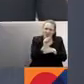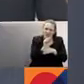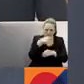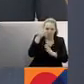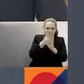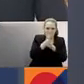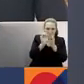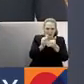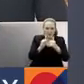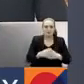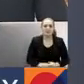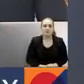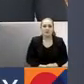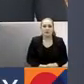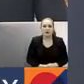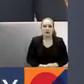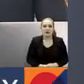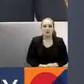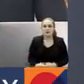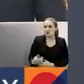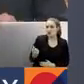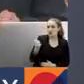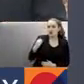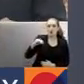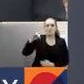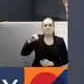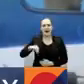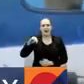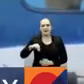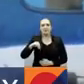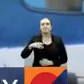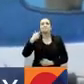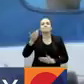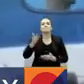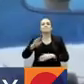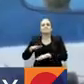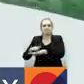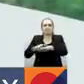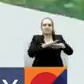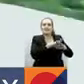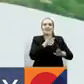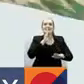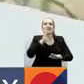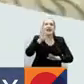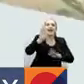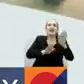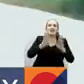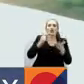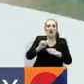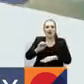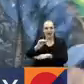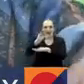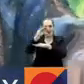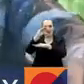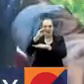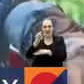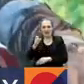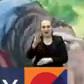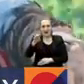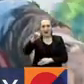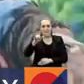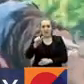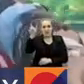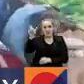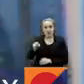Y el martes se conocieron los nominados a los Latin Grammy. Ese mismo día J Balvin publicó un video, un mensaje sobre este evento y ahora